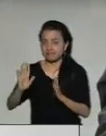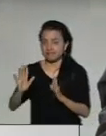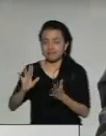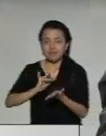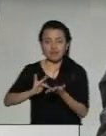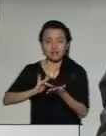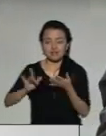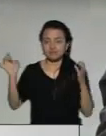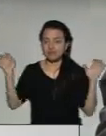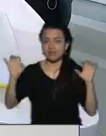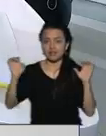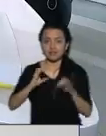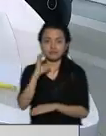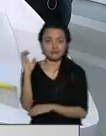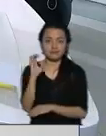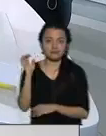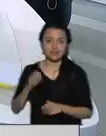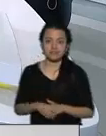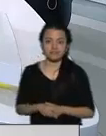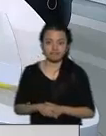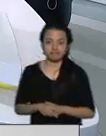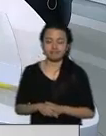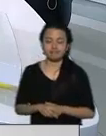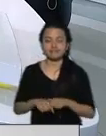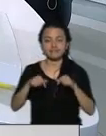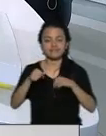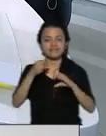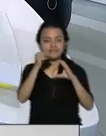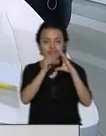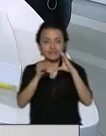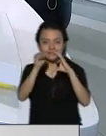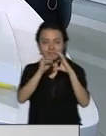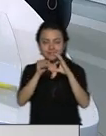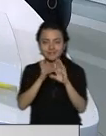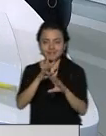por lo pronto la información que originamos en directo desde el IDEAM. Diana Giraldo, Noticentro 1 CMI.